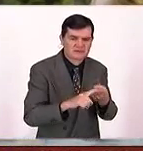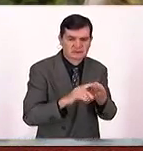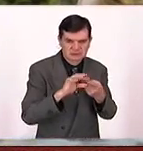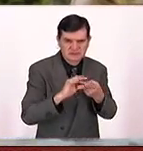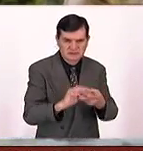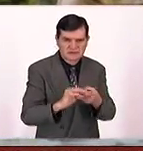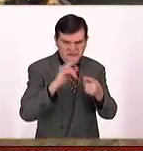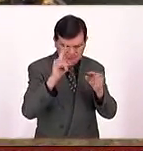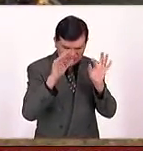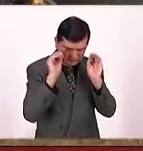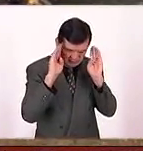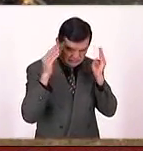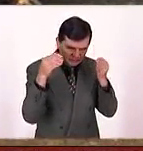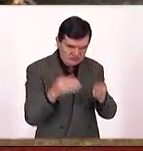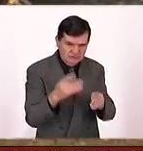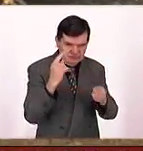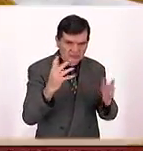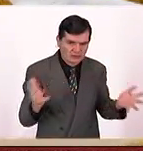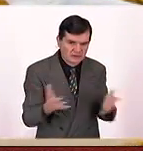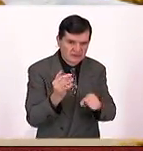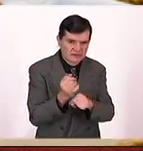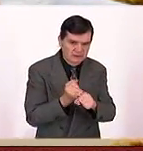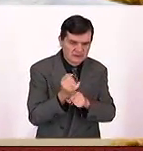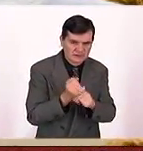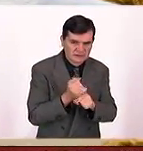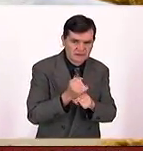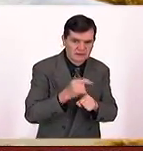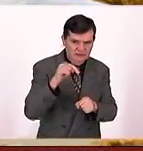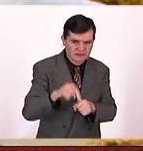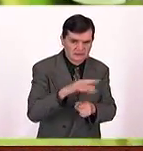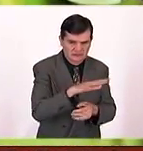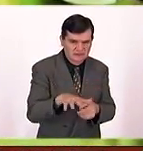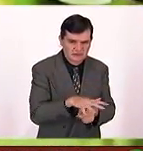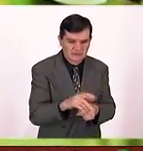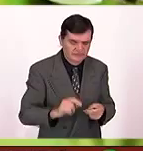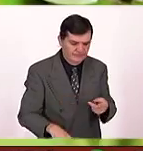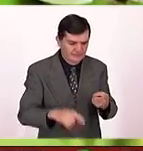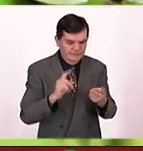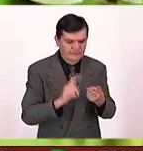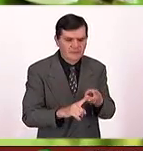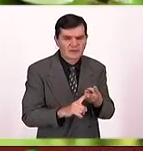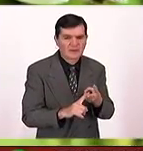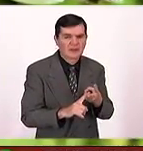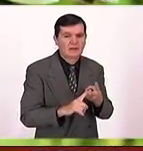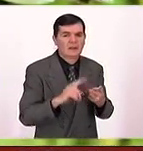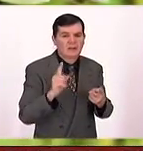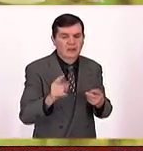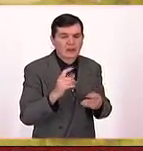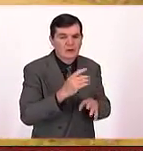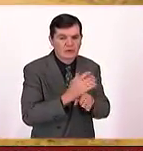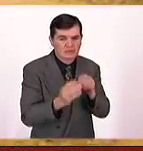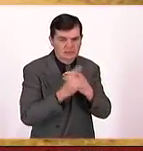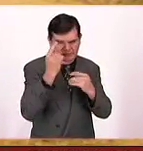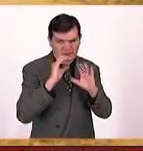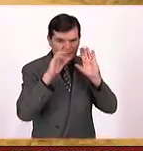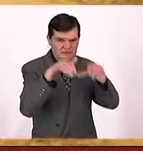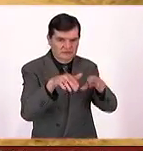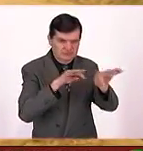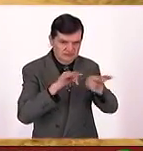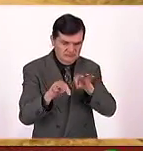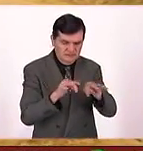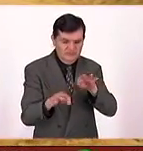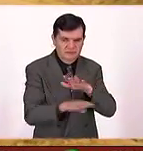dirigida específicamente a formar investigadores en esta disciplina. Y en el ámbito laboral,